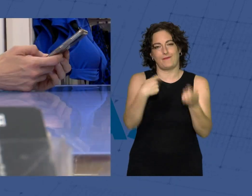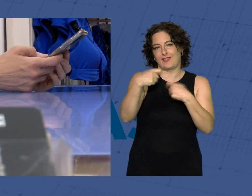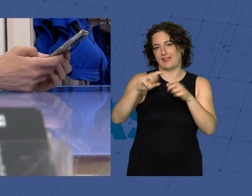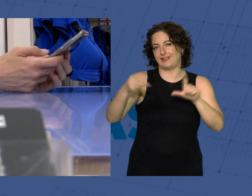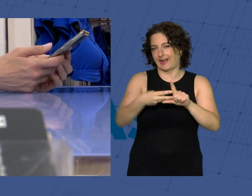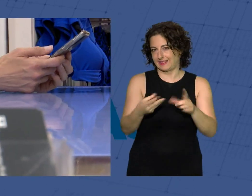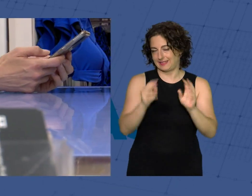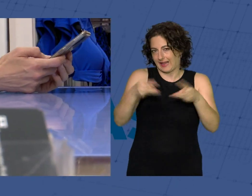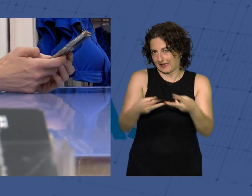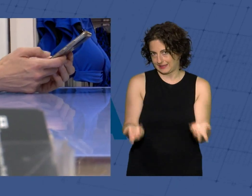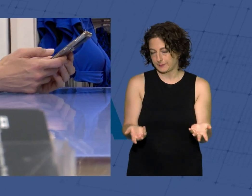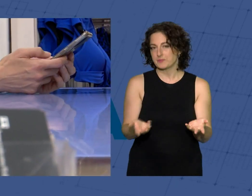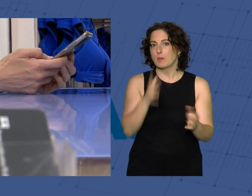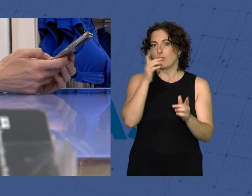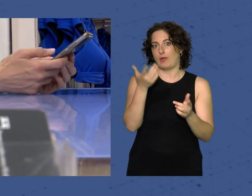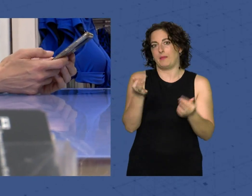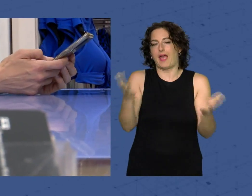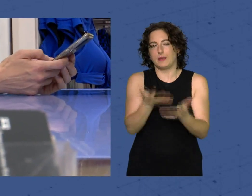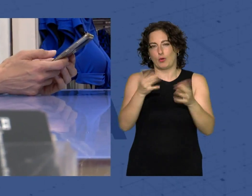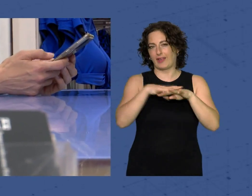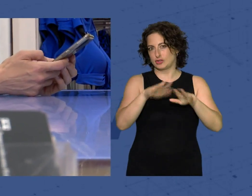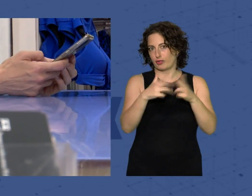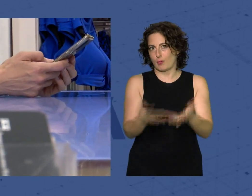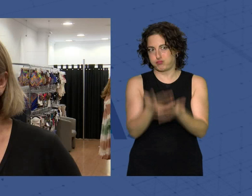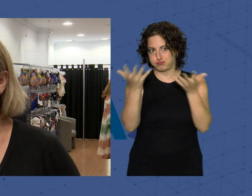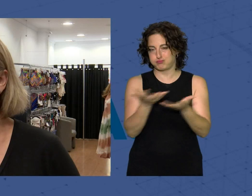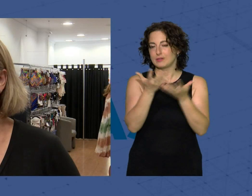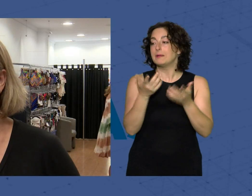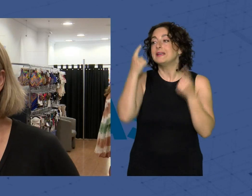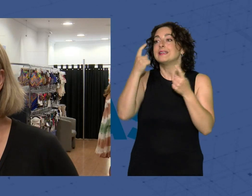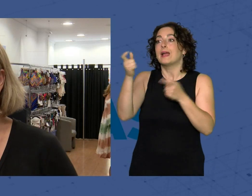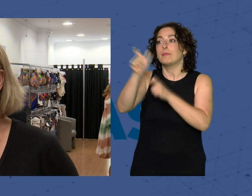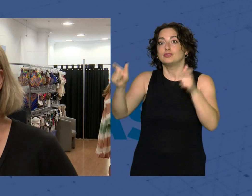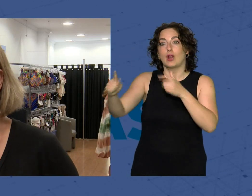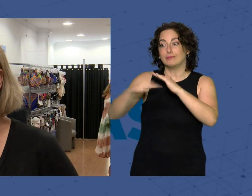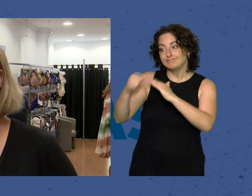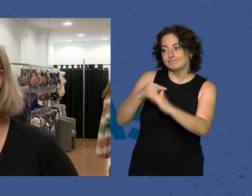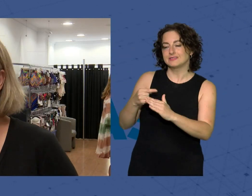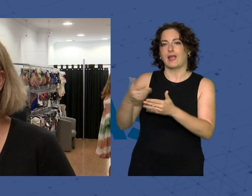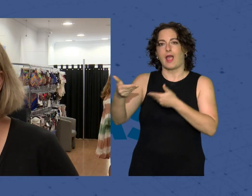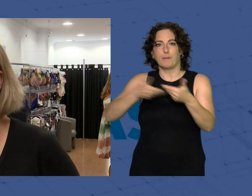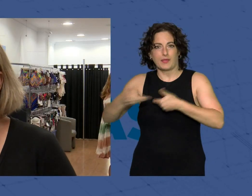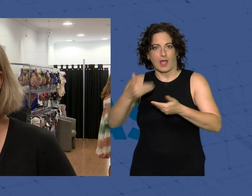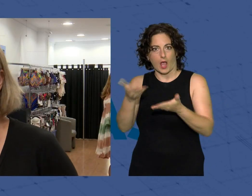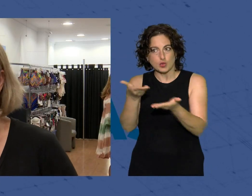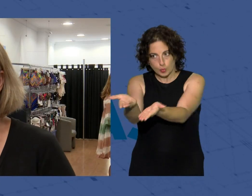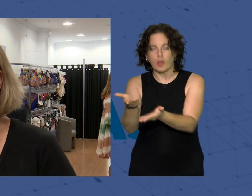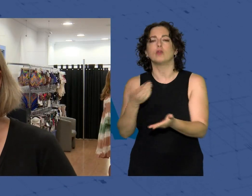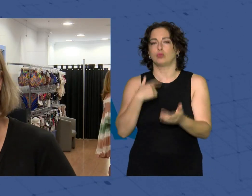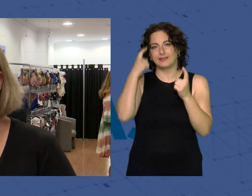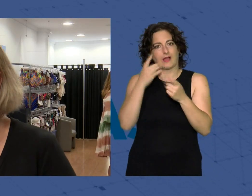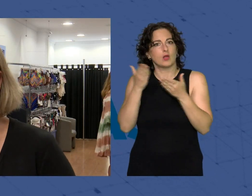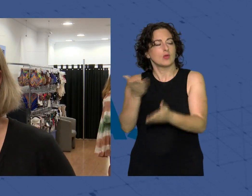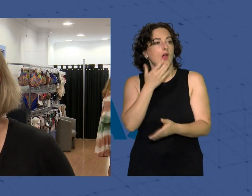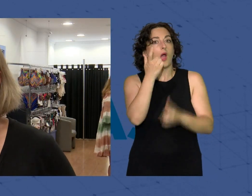por el revuelo suscitado en redes sociales. Vamos a intentar ayudar a toda la gente que me ha escrito y me ha pedido ayuda, porque hay mujeres que me han dicho, yo donde